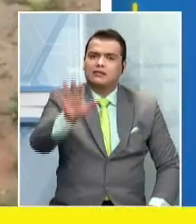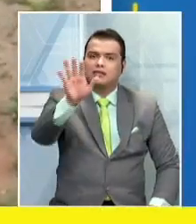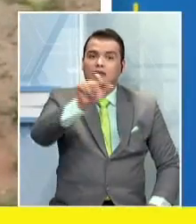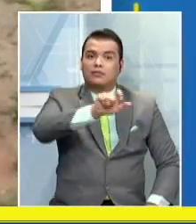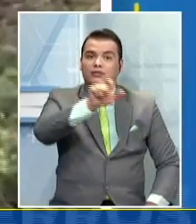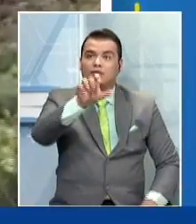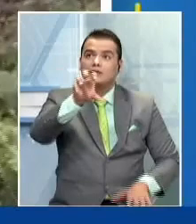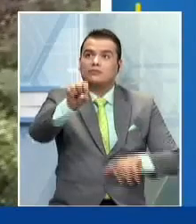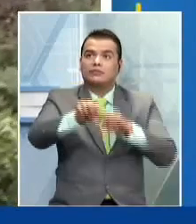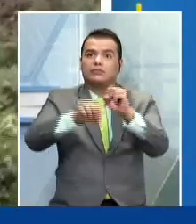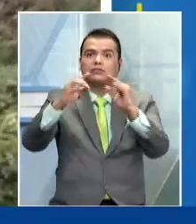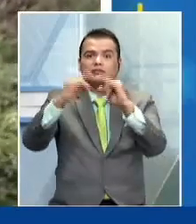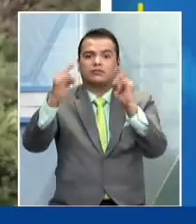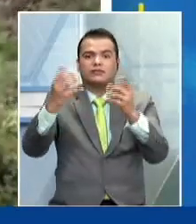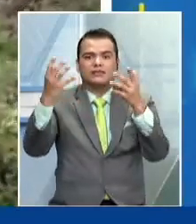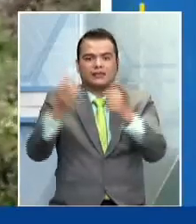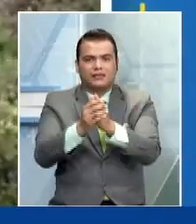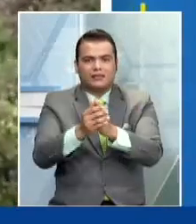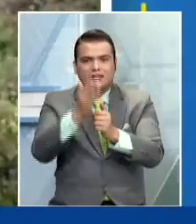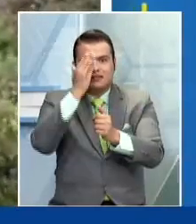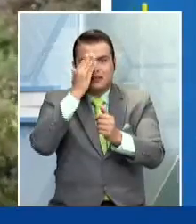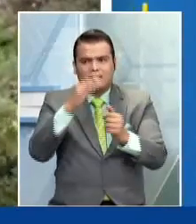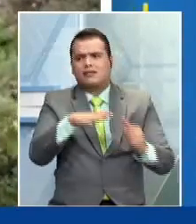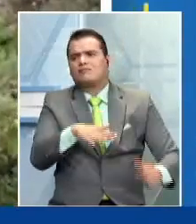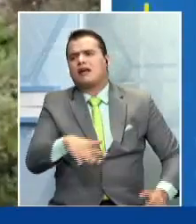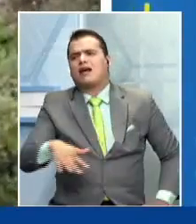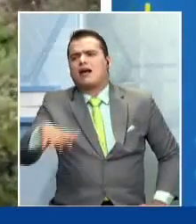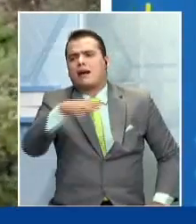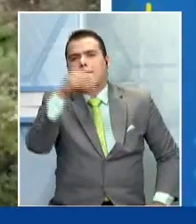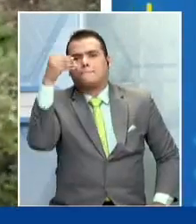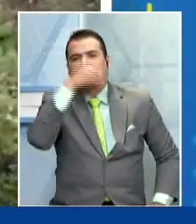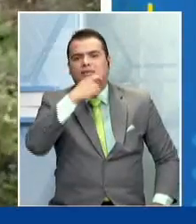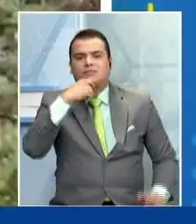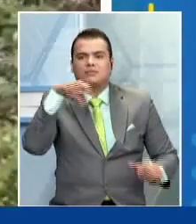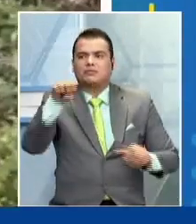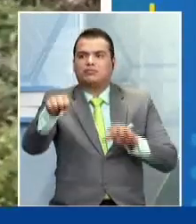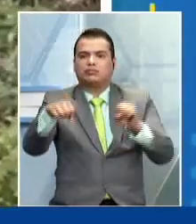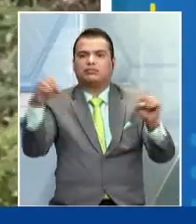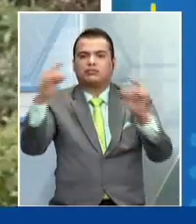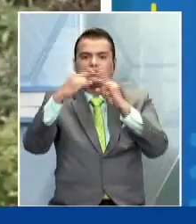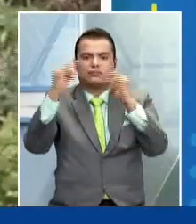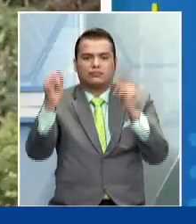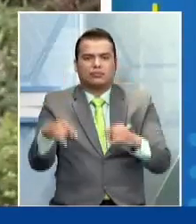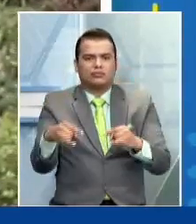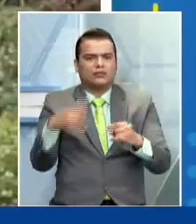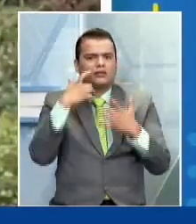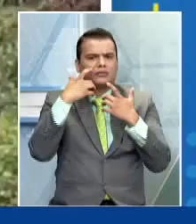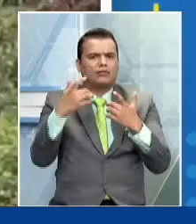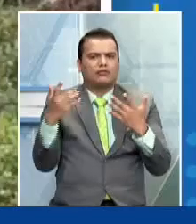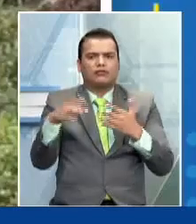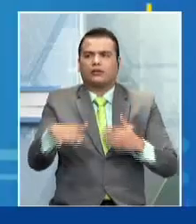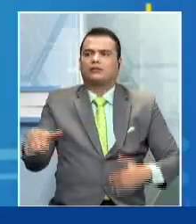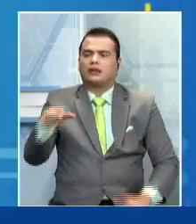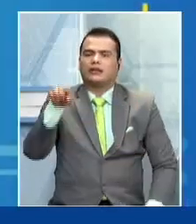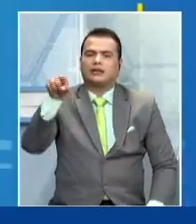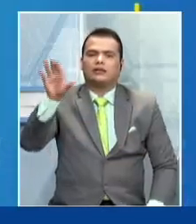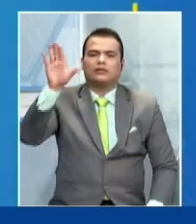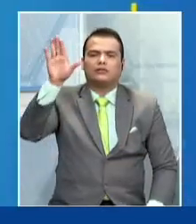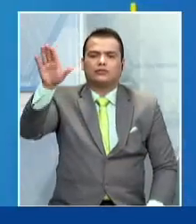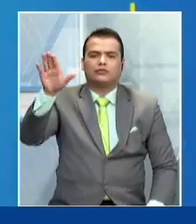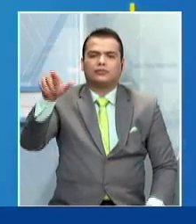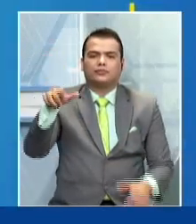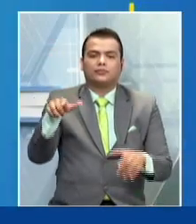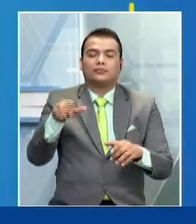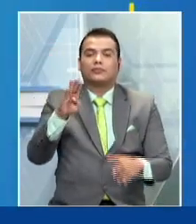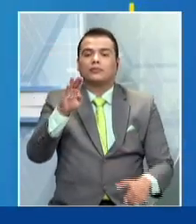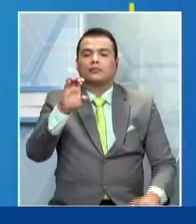de los invasores, que aprovechan las grandes extensiones de tierra para tomárselas. La invasión más evidente ocurre en estos momentos en un lote